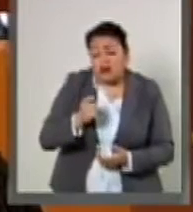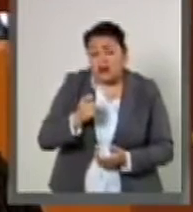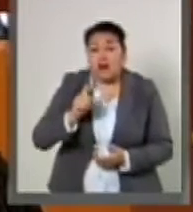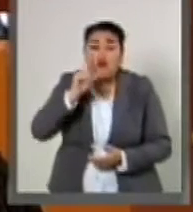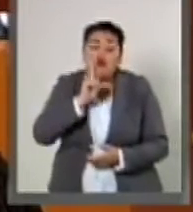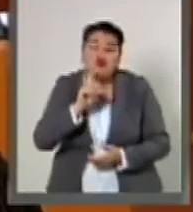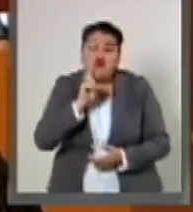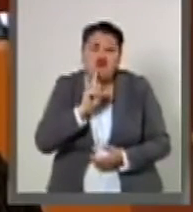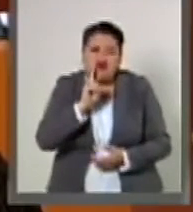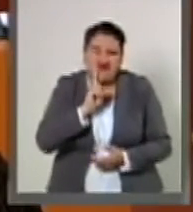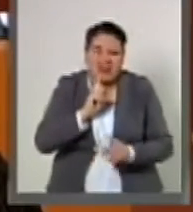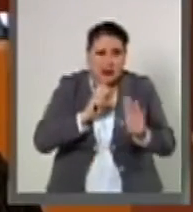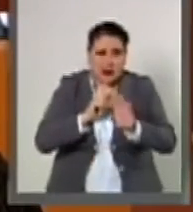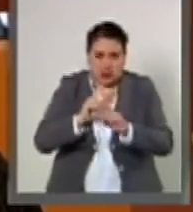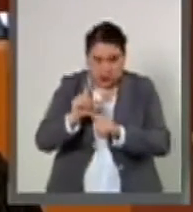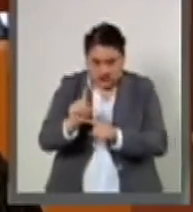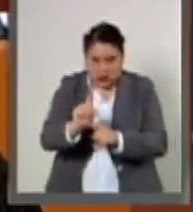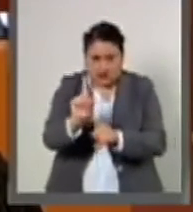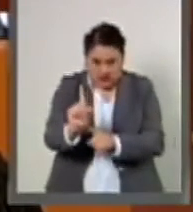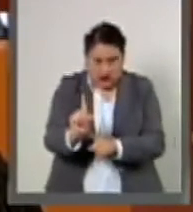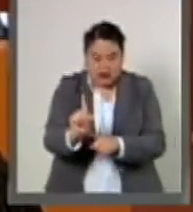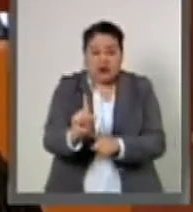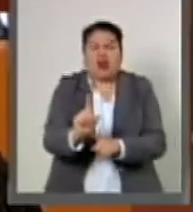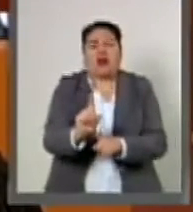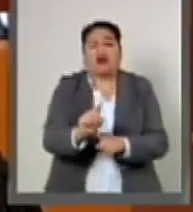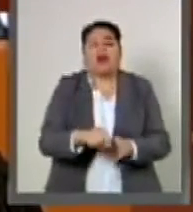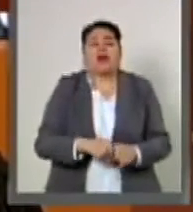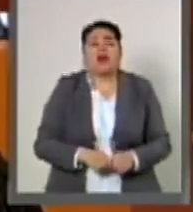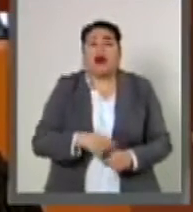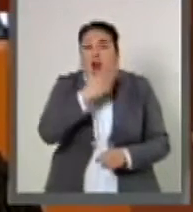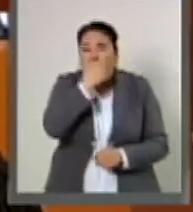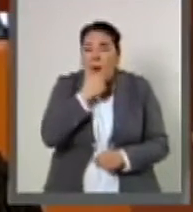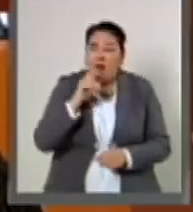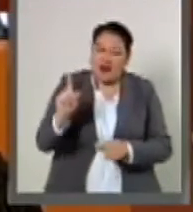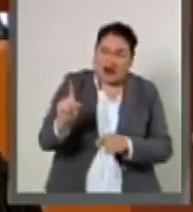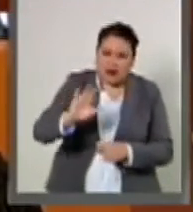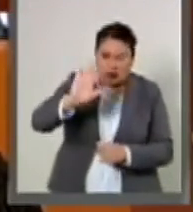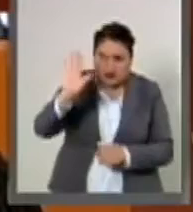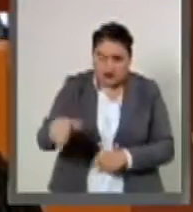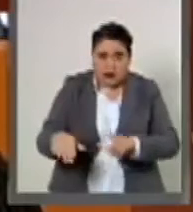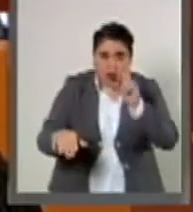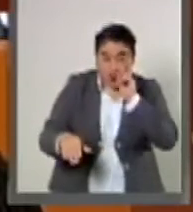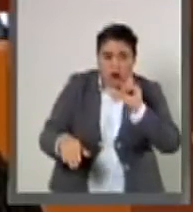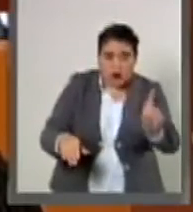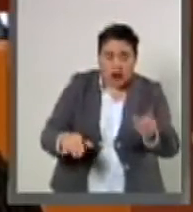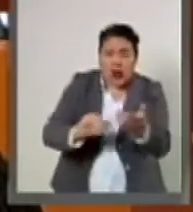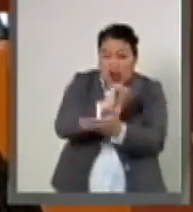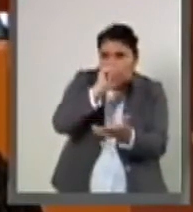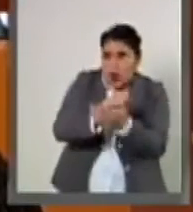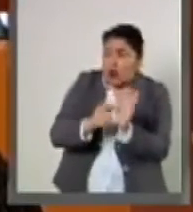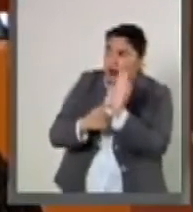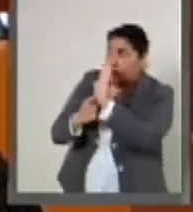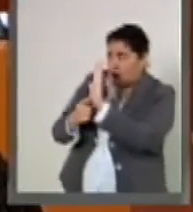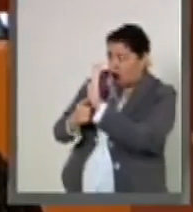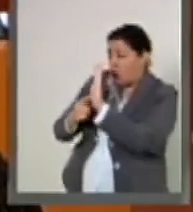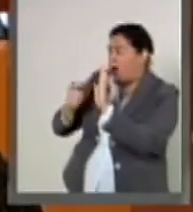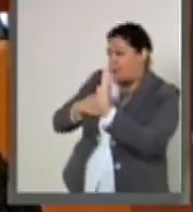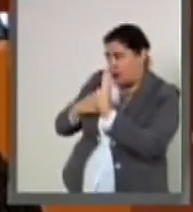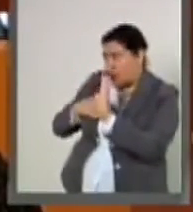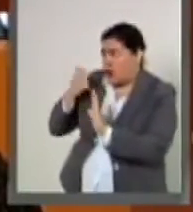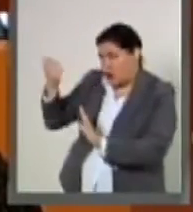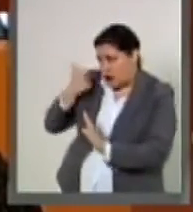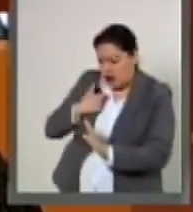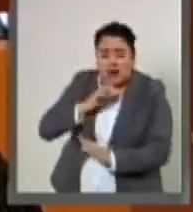a la viuda o concubina basta comprobar dicho estado civil, para el caso del viudo o concubino de